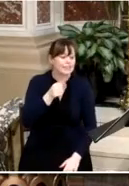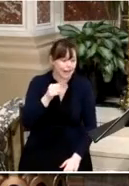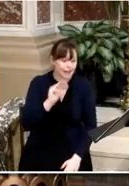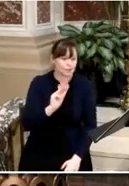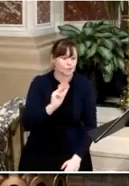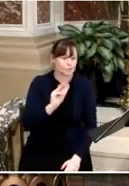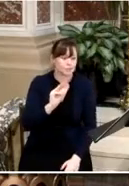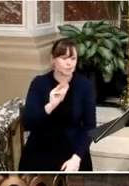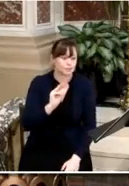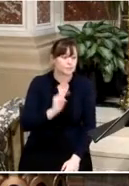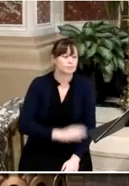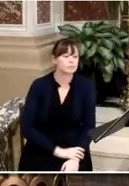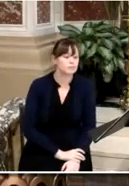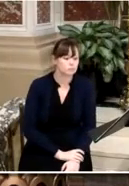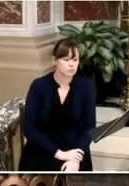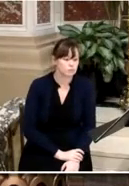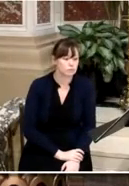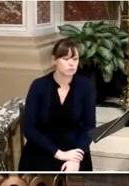en cánticos.